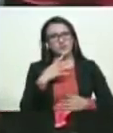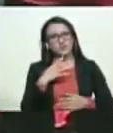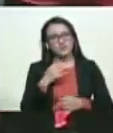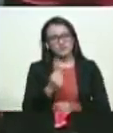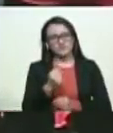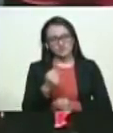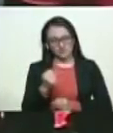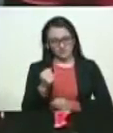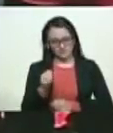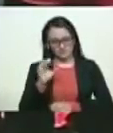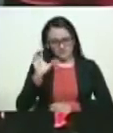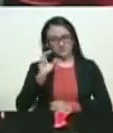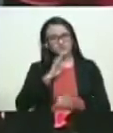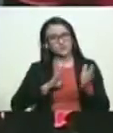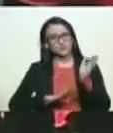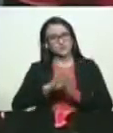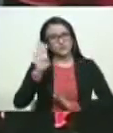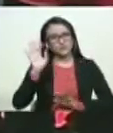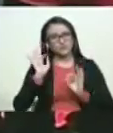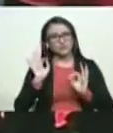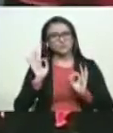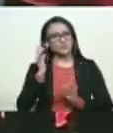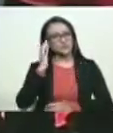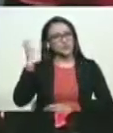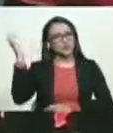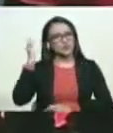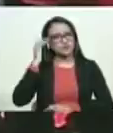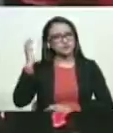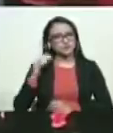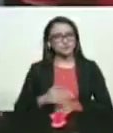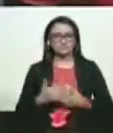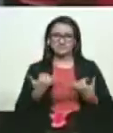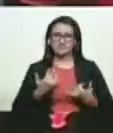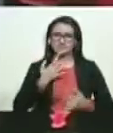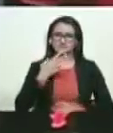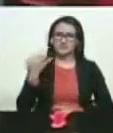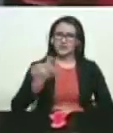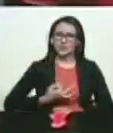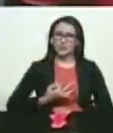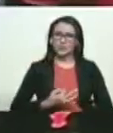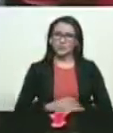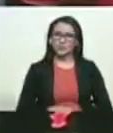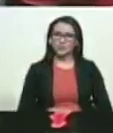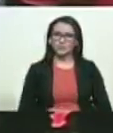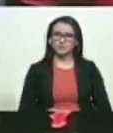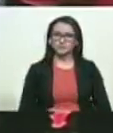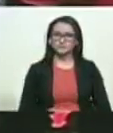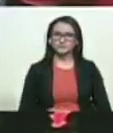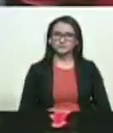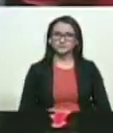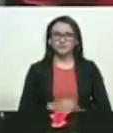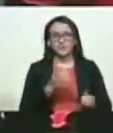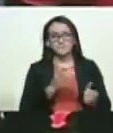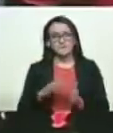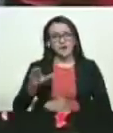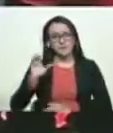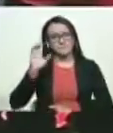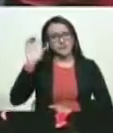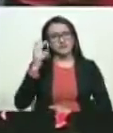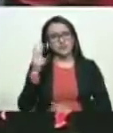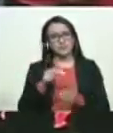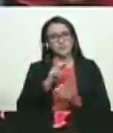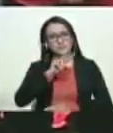potencia sueño con ella y estoy seguro que con el plan de la patria